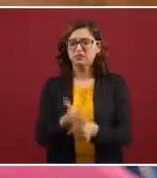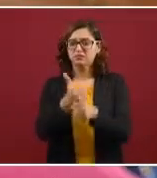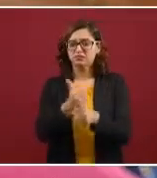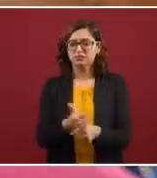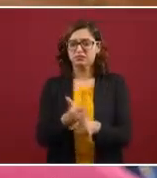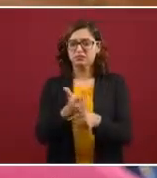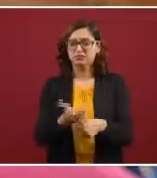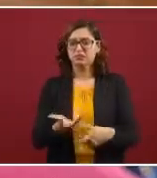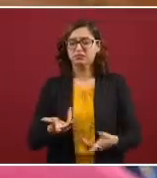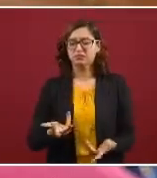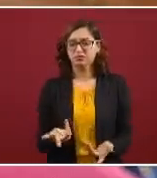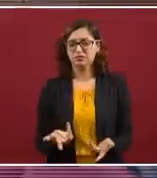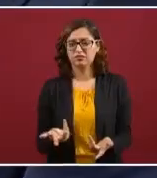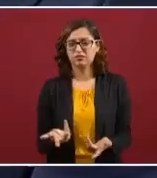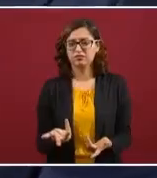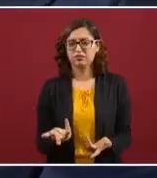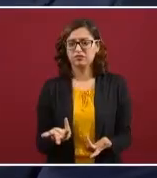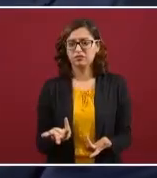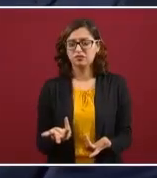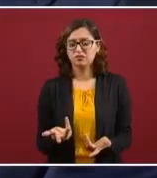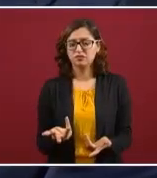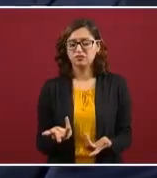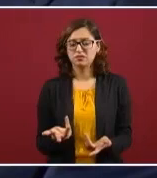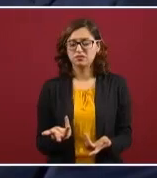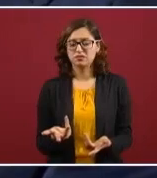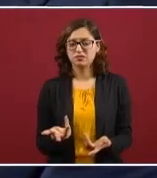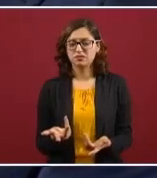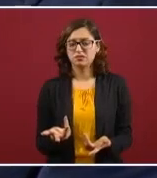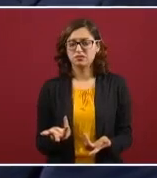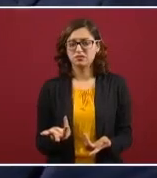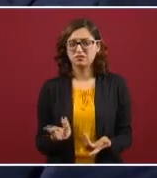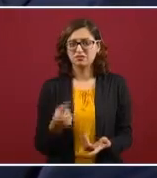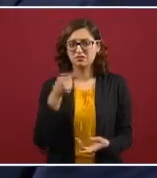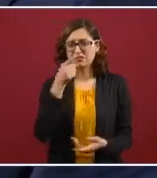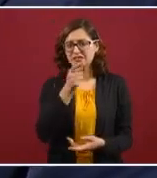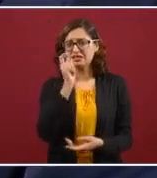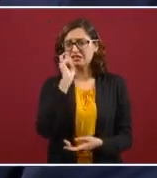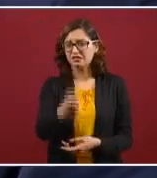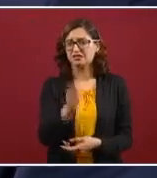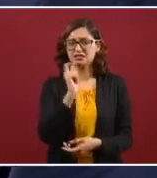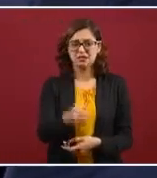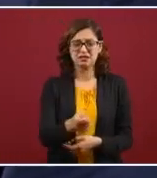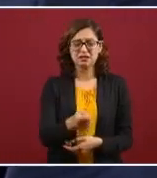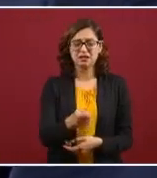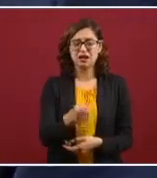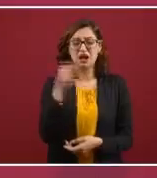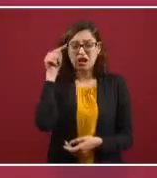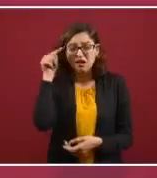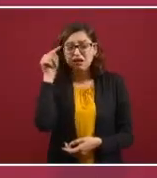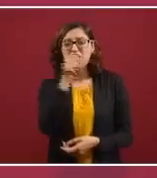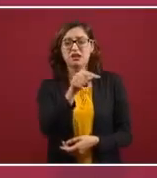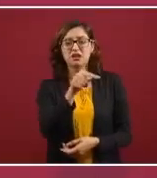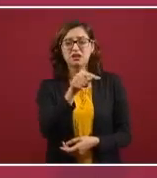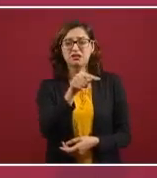que eso es el equivalente a ser